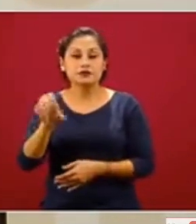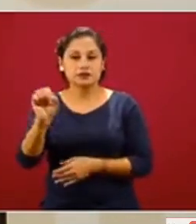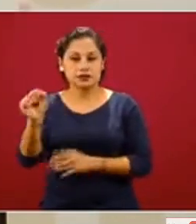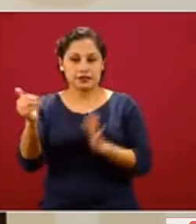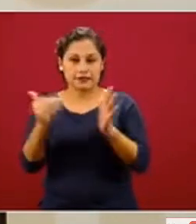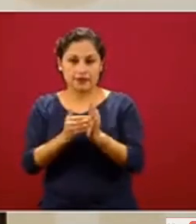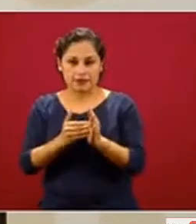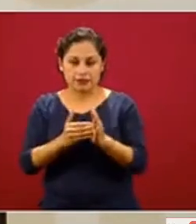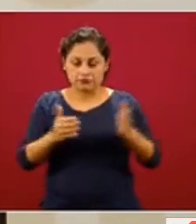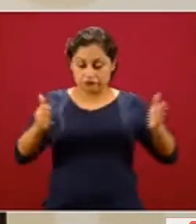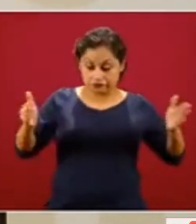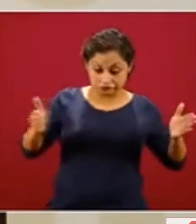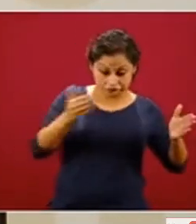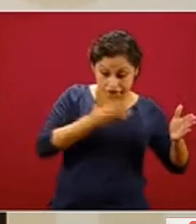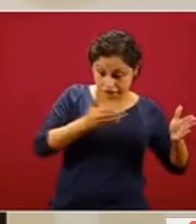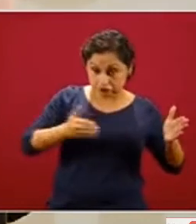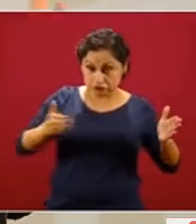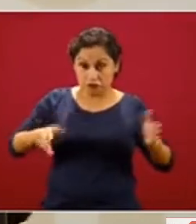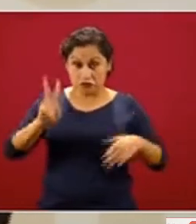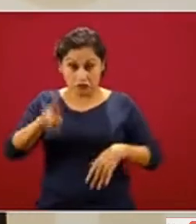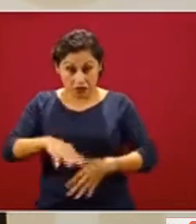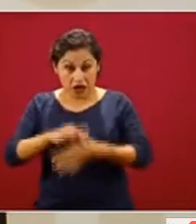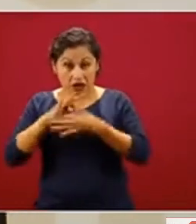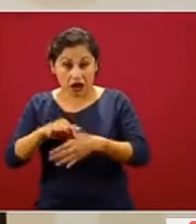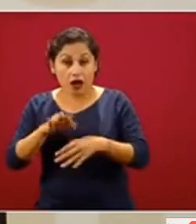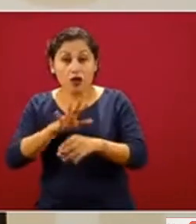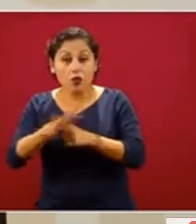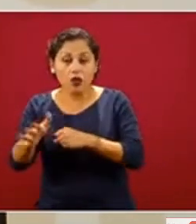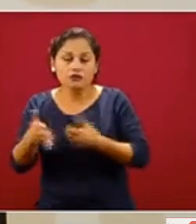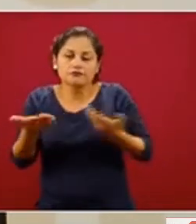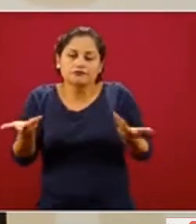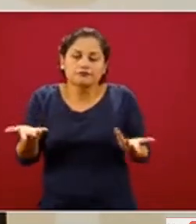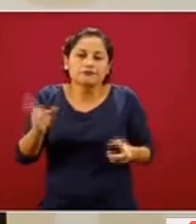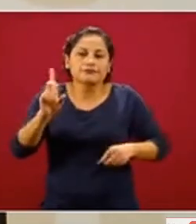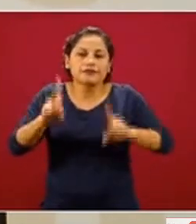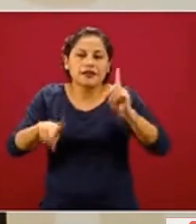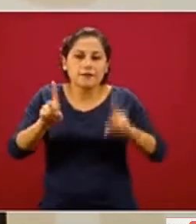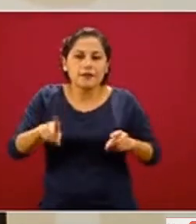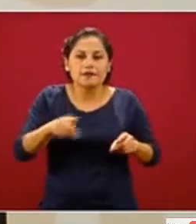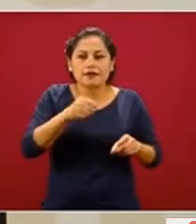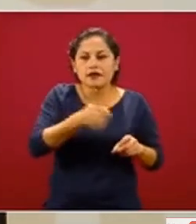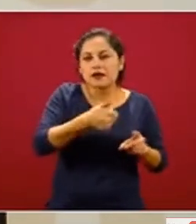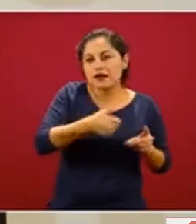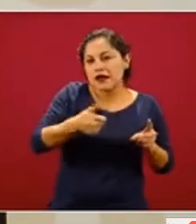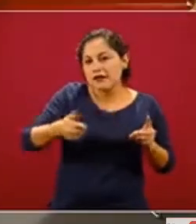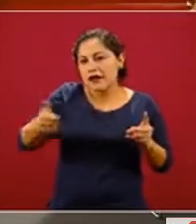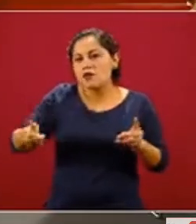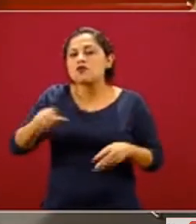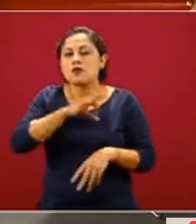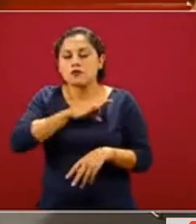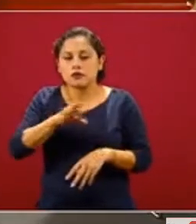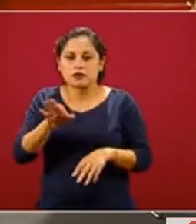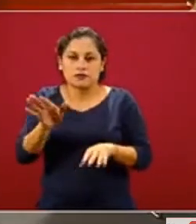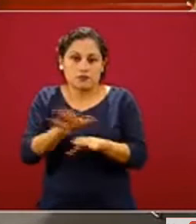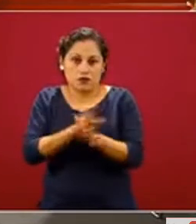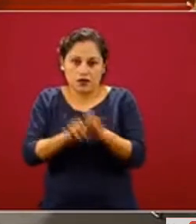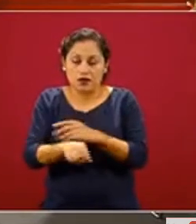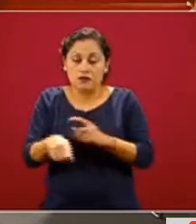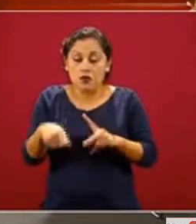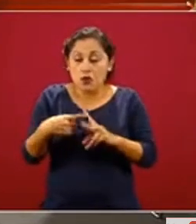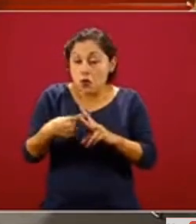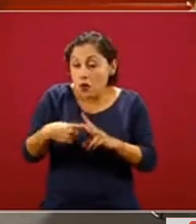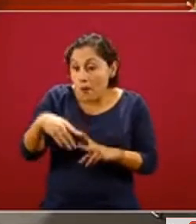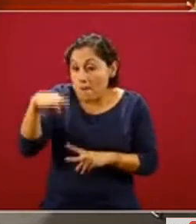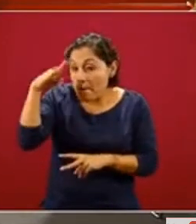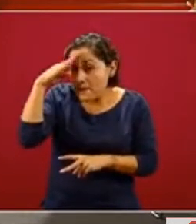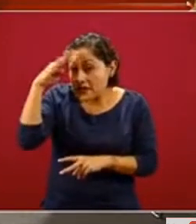el real? La respuesta es: todos pueden ser reales en distintas condiciones. Cuando se hace una estimación, y eso yo sé que a